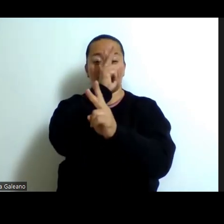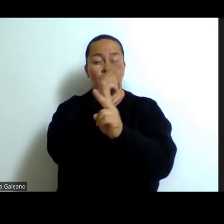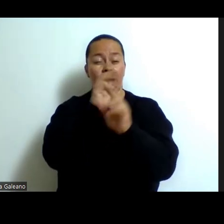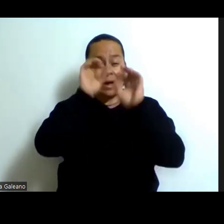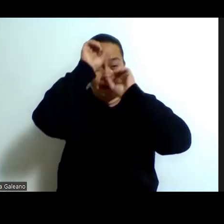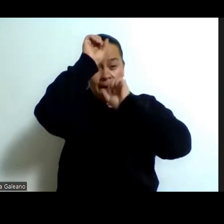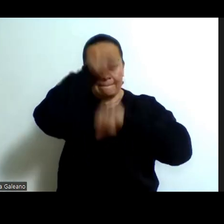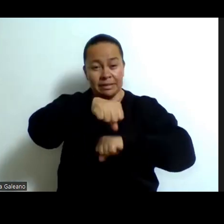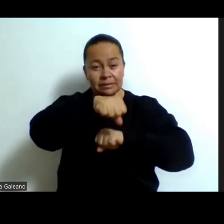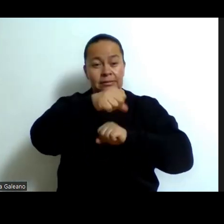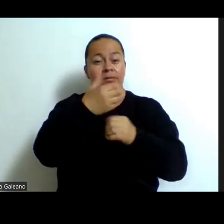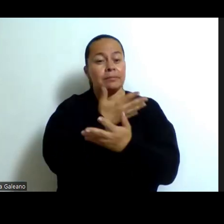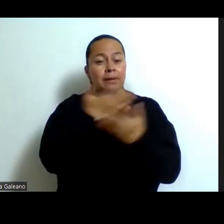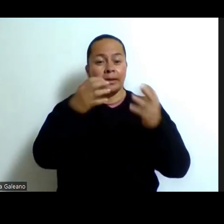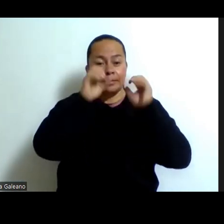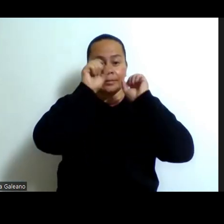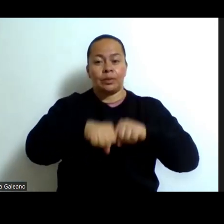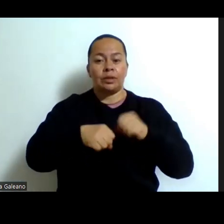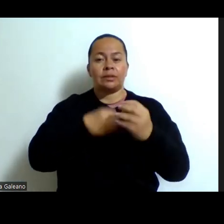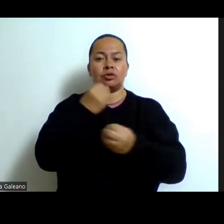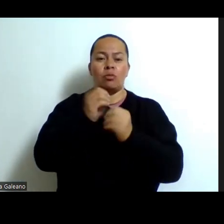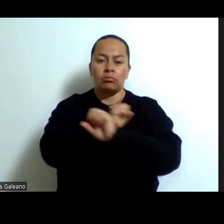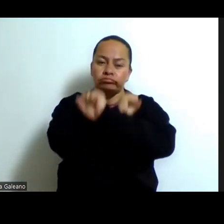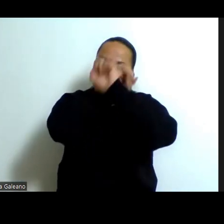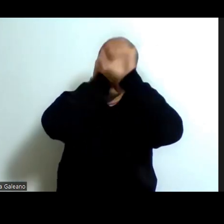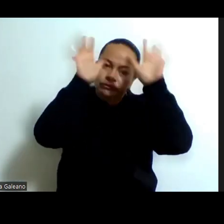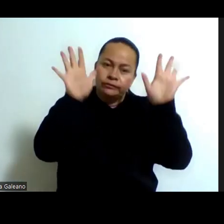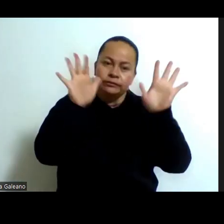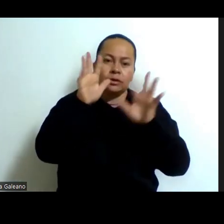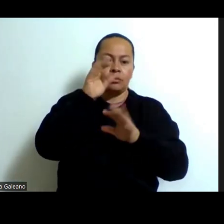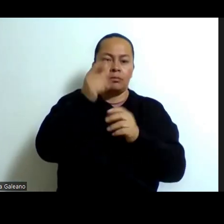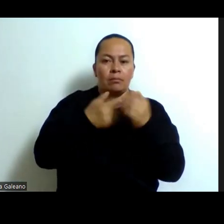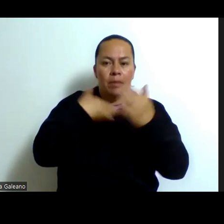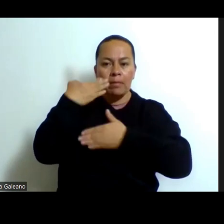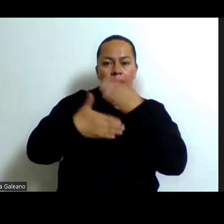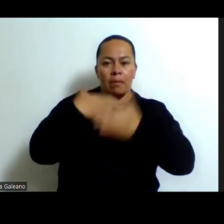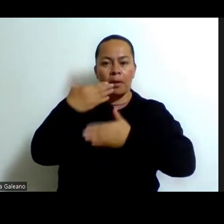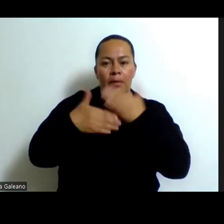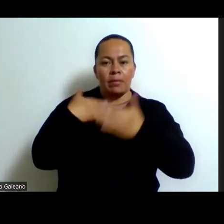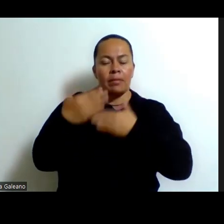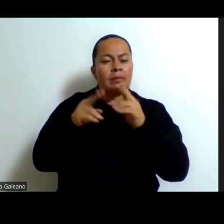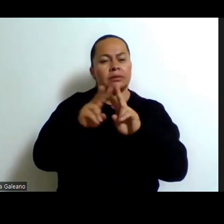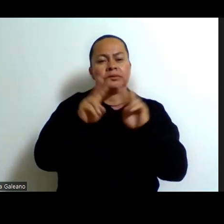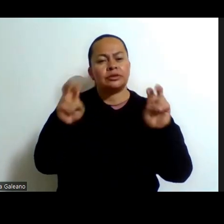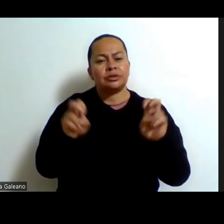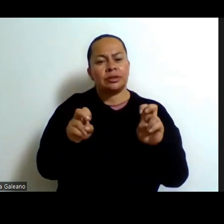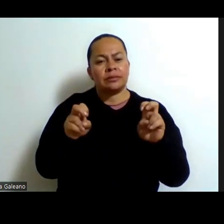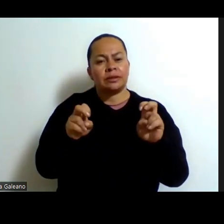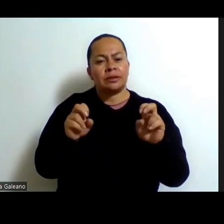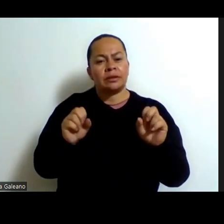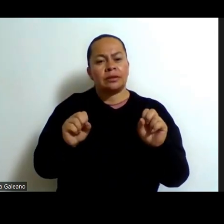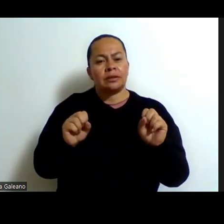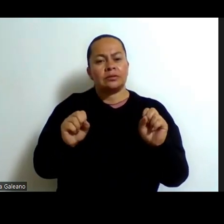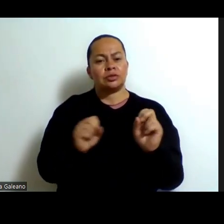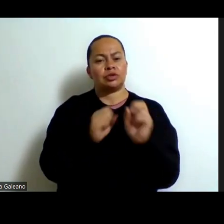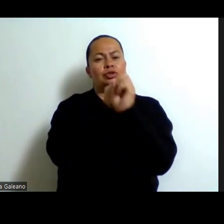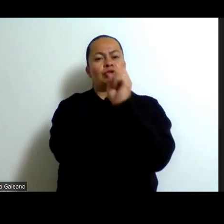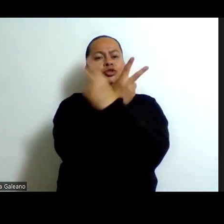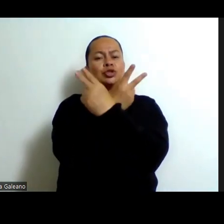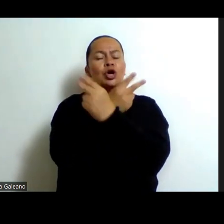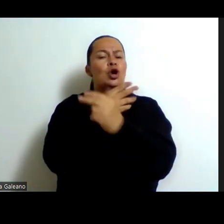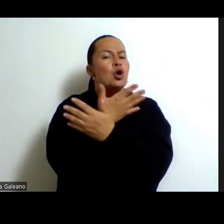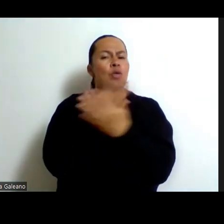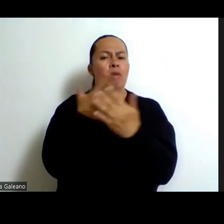poder como que dar Claridad un poco sí sobre las violencias que podemos estar